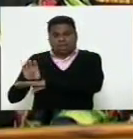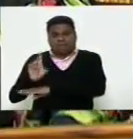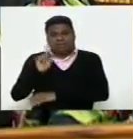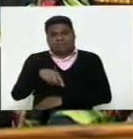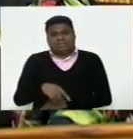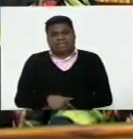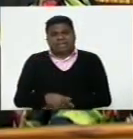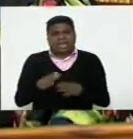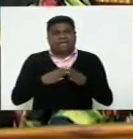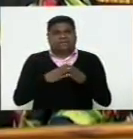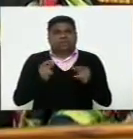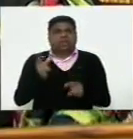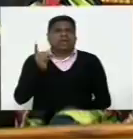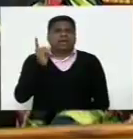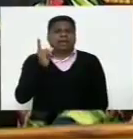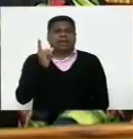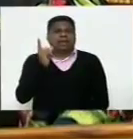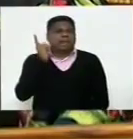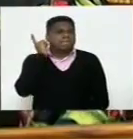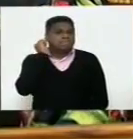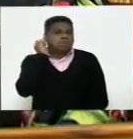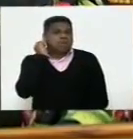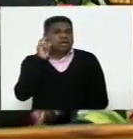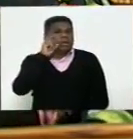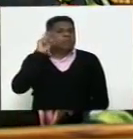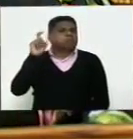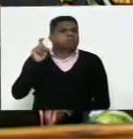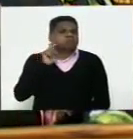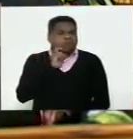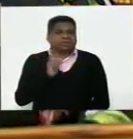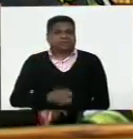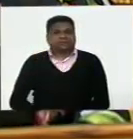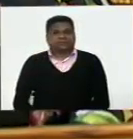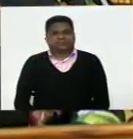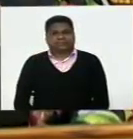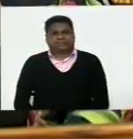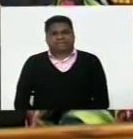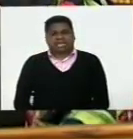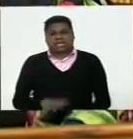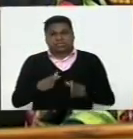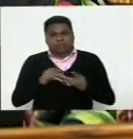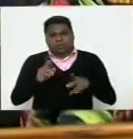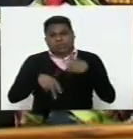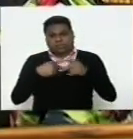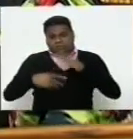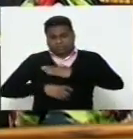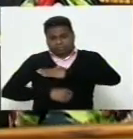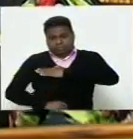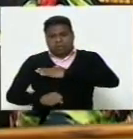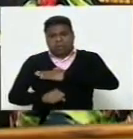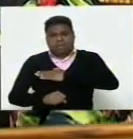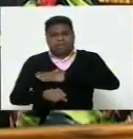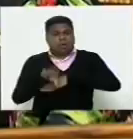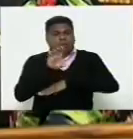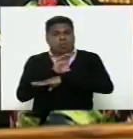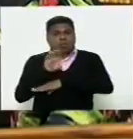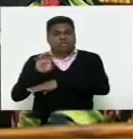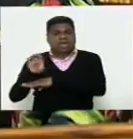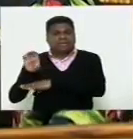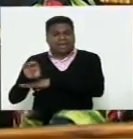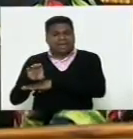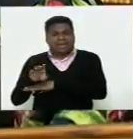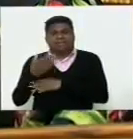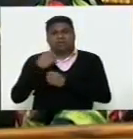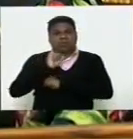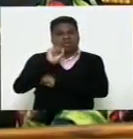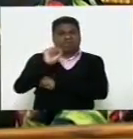las mujeres gestantes. El movimiento de parto y nacimiento humanizado velará por la protección y defensa de